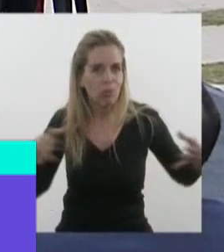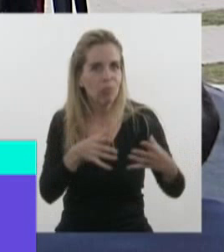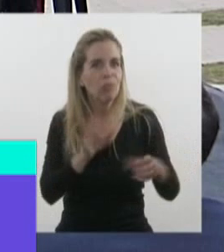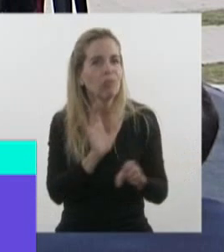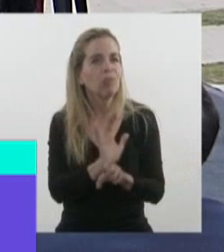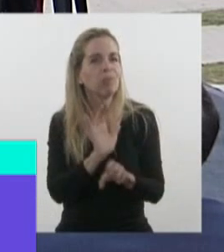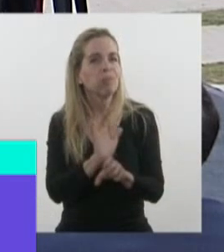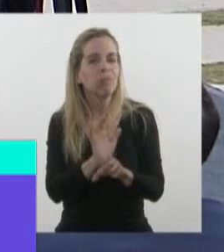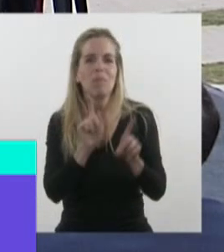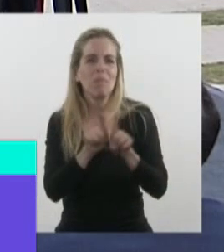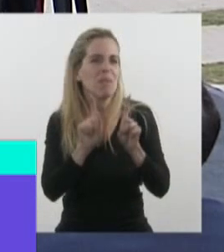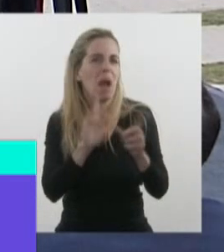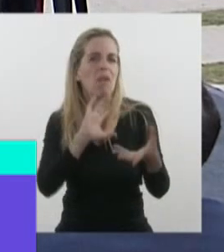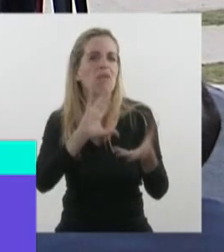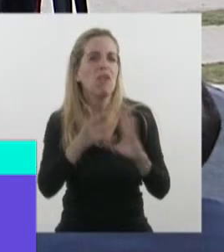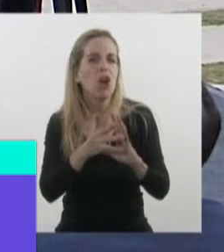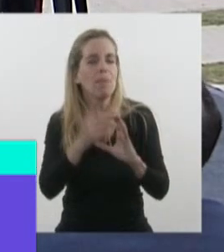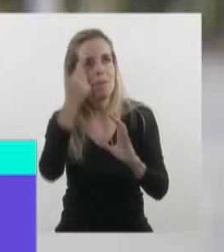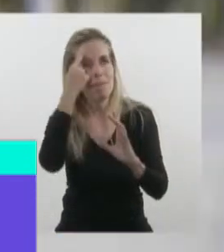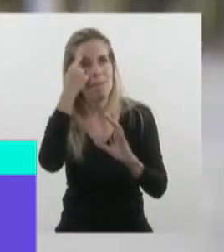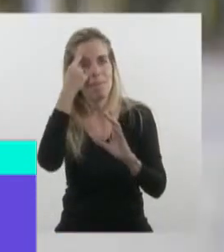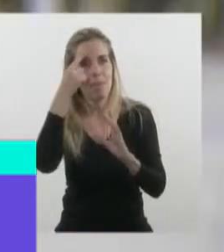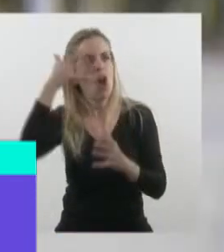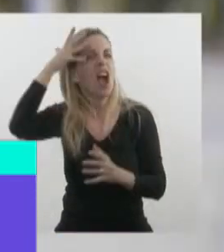esa Evita que le dio la casa a tu abuela.